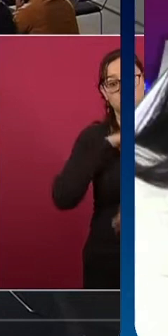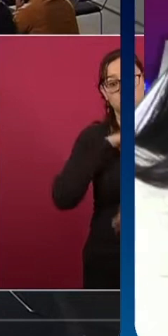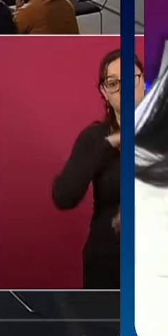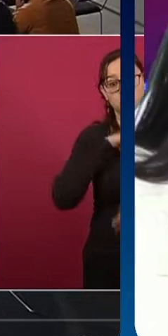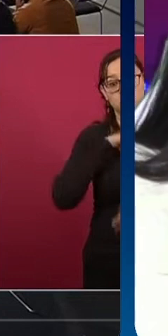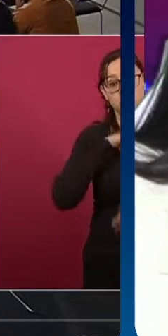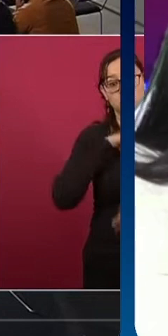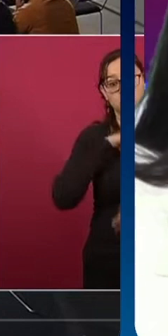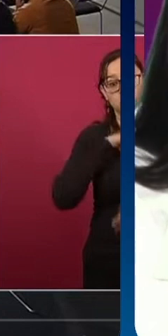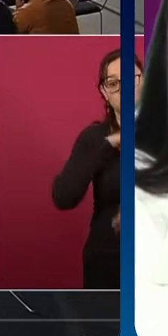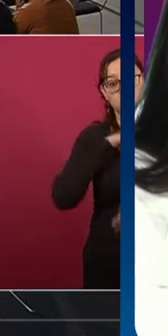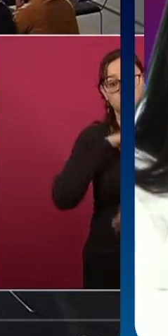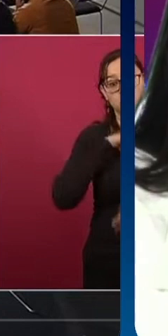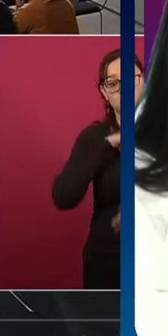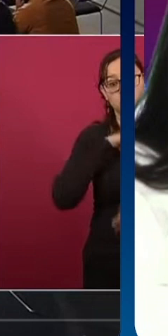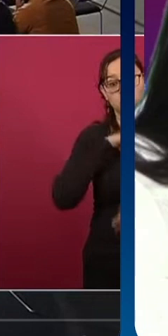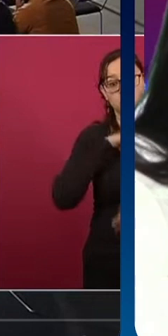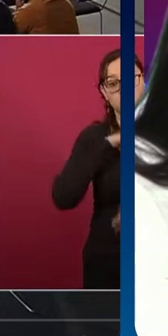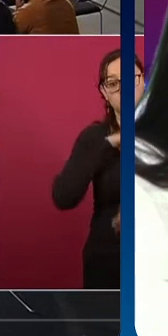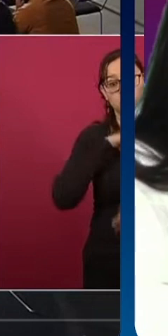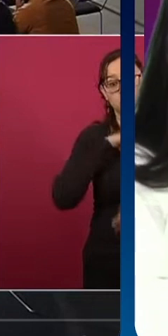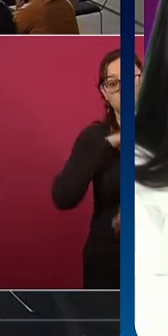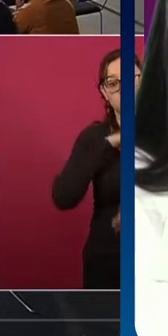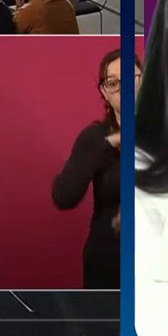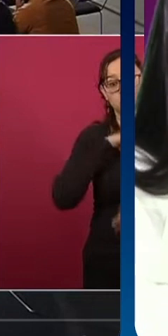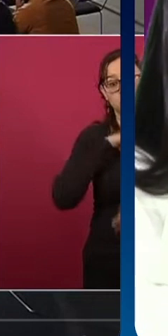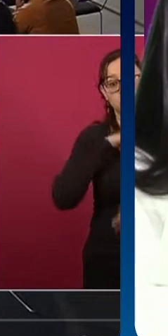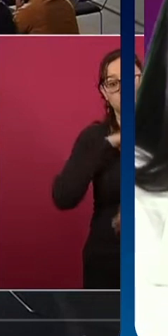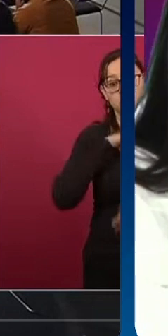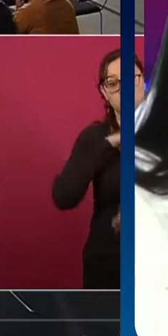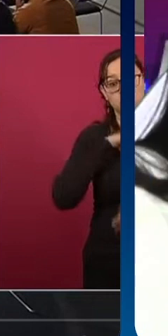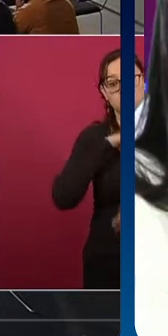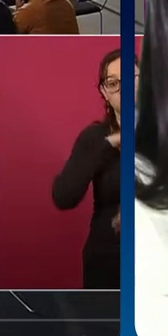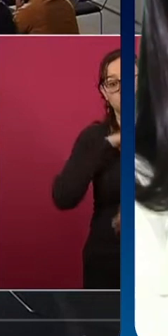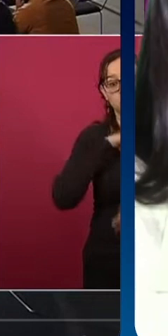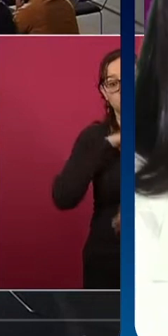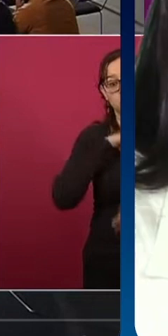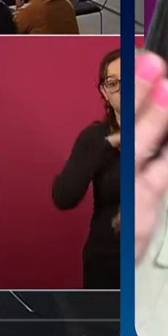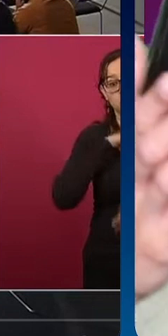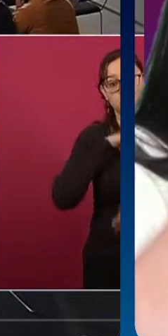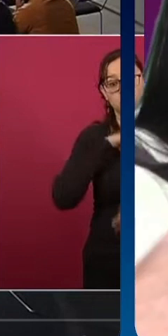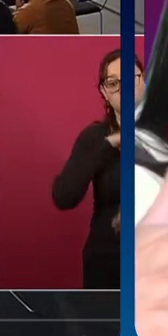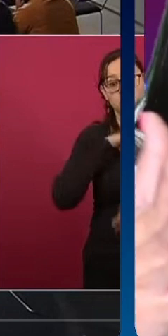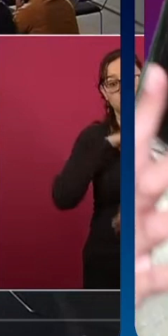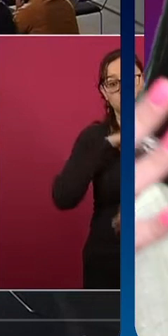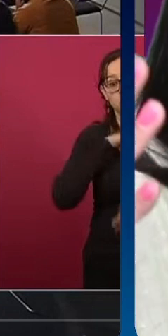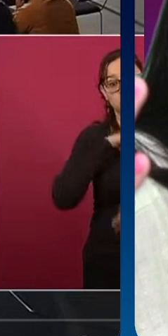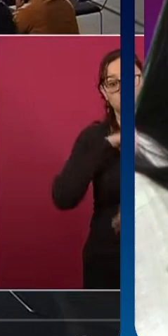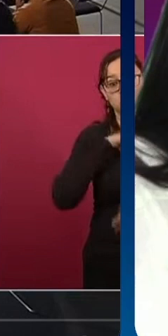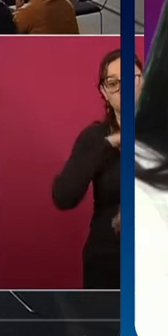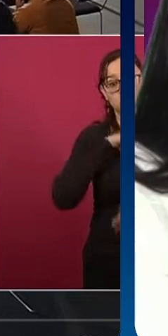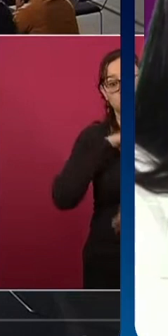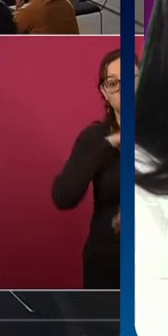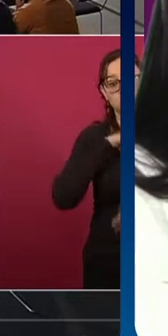que respetar que no todos tienen que pensar como Estados Unidos, y López Obrador es un presidente totalmente libre. Él está marcando su punto de